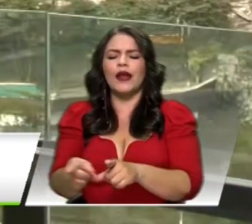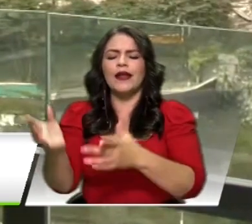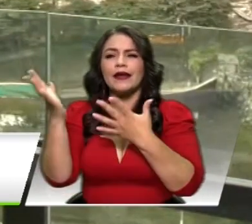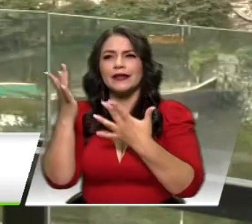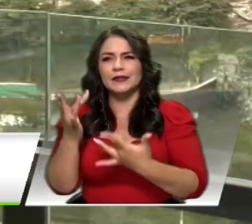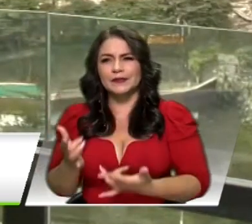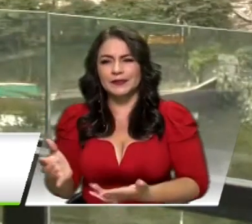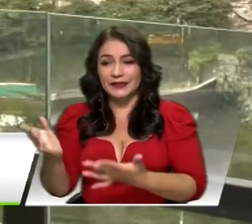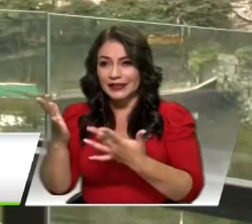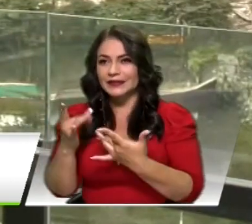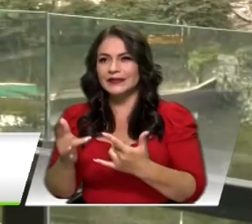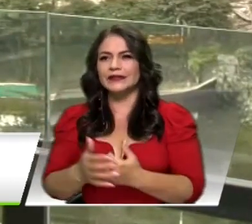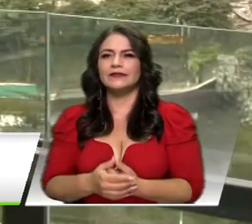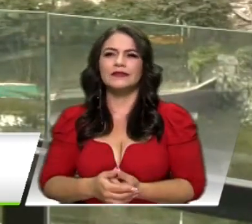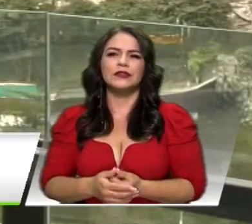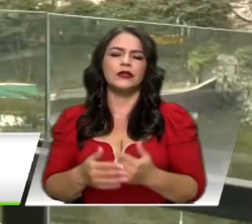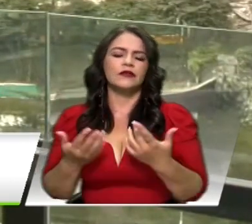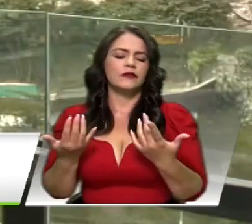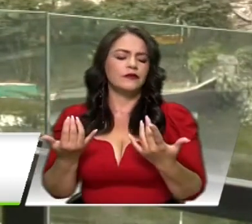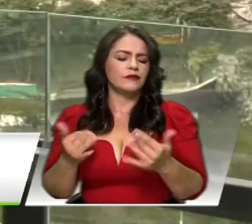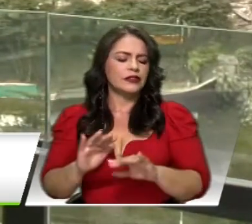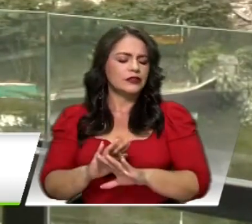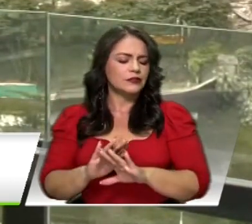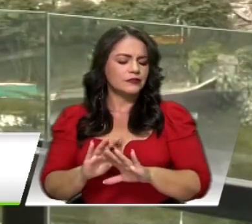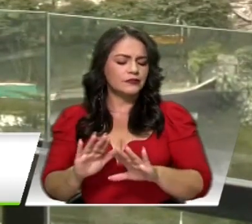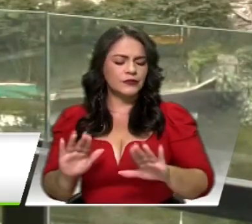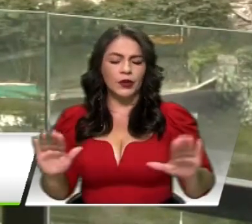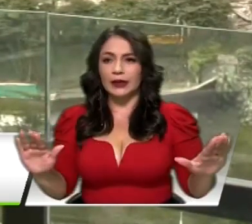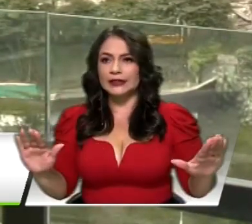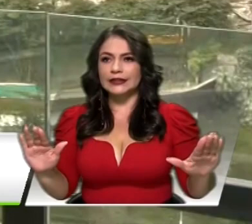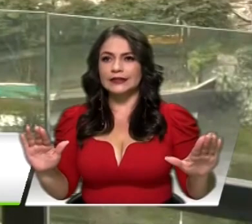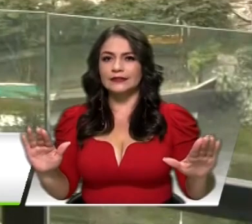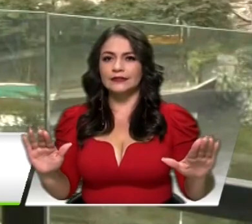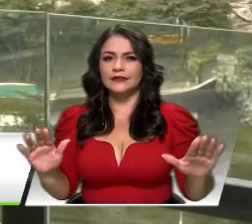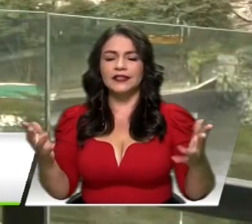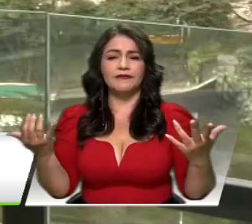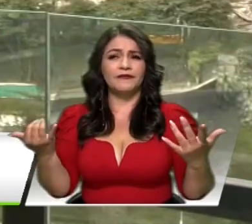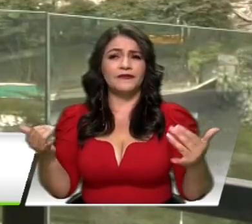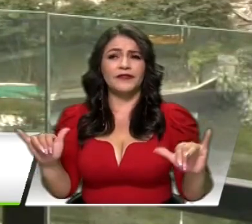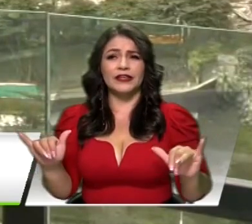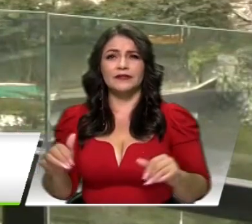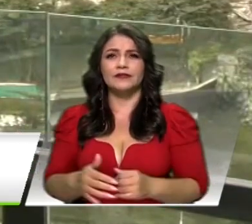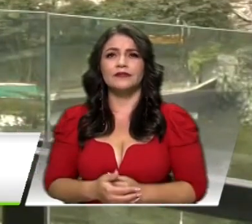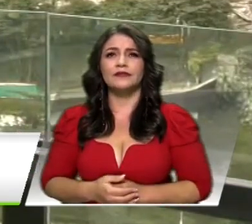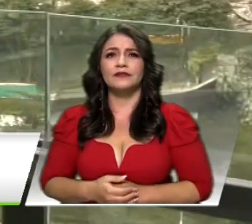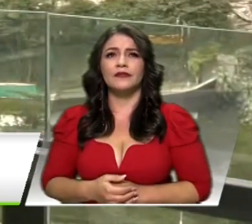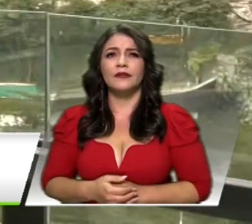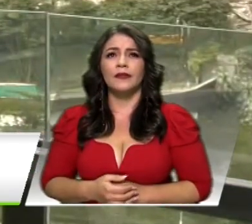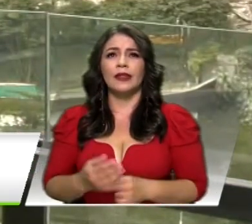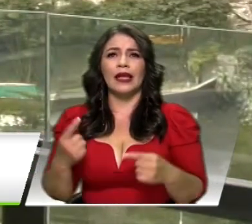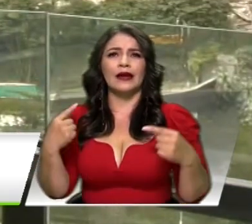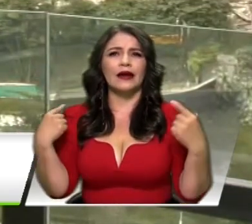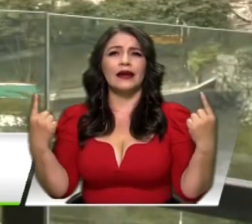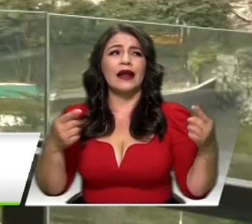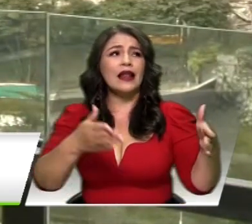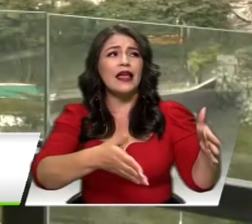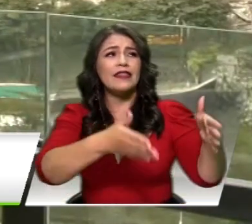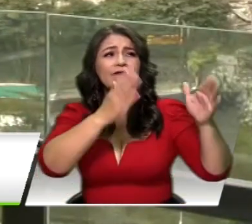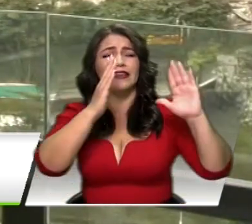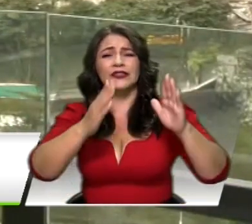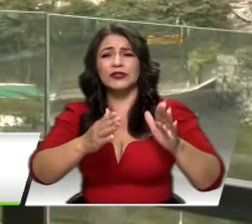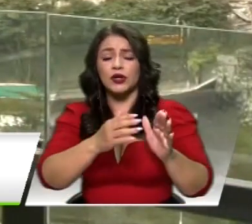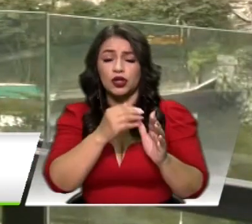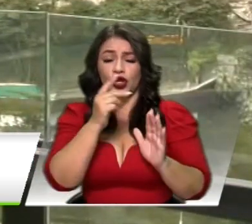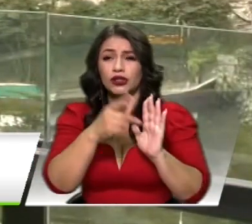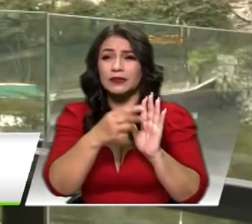y para acabar con esta pesadilla, pero no son los únicos. Hicimos un recuento de todos los edificios desde